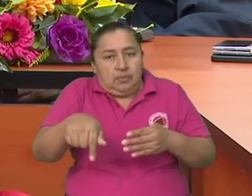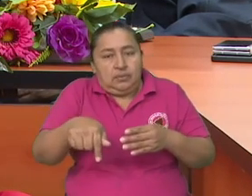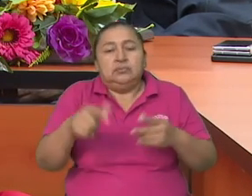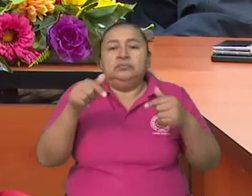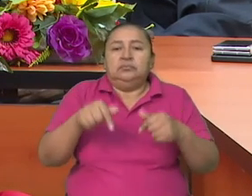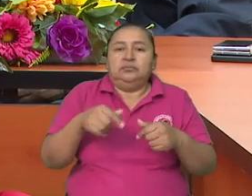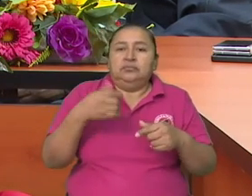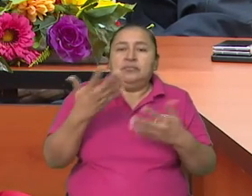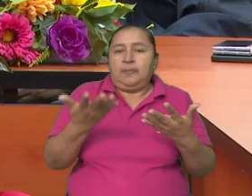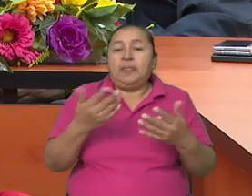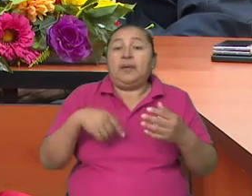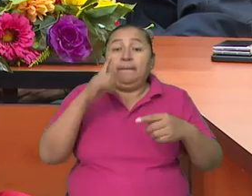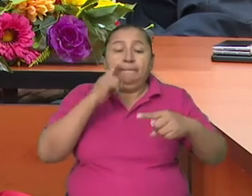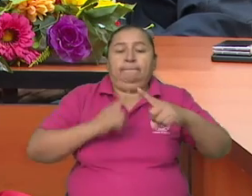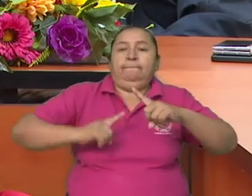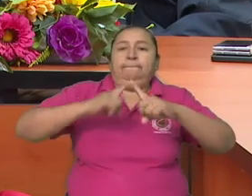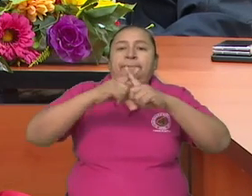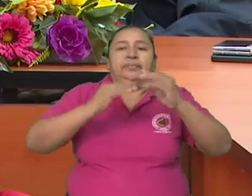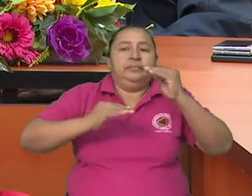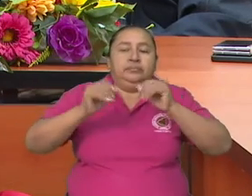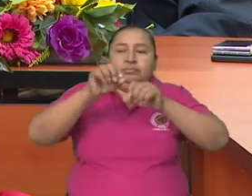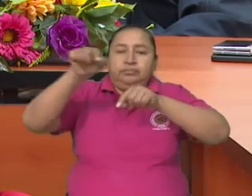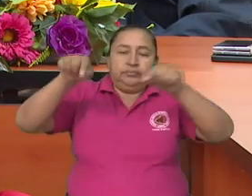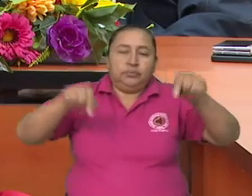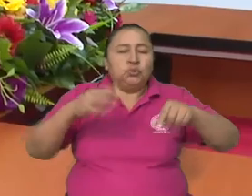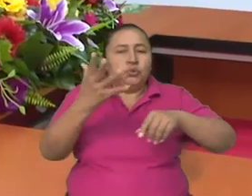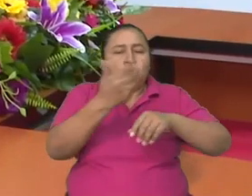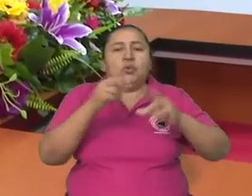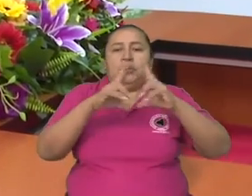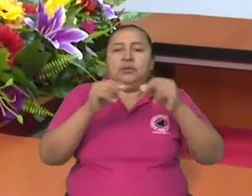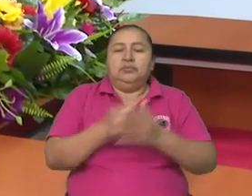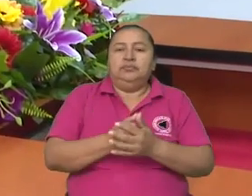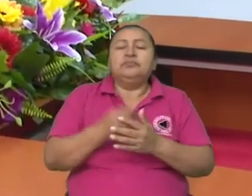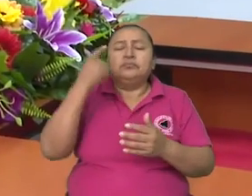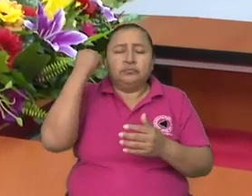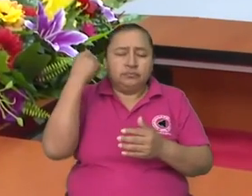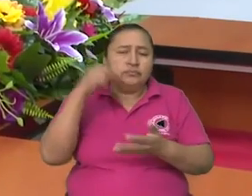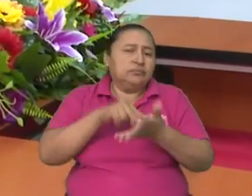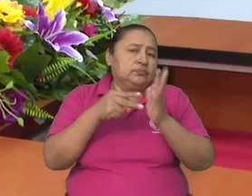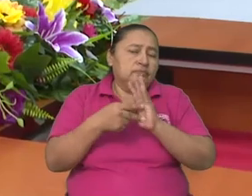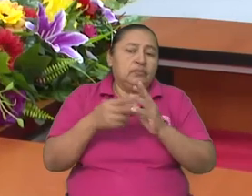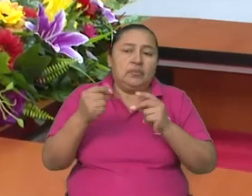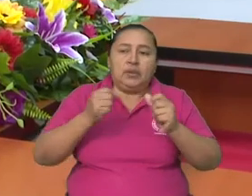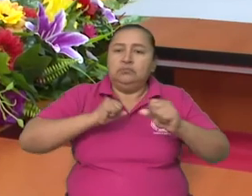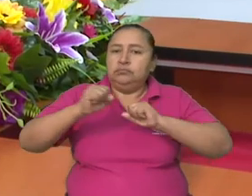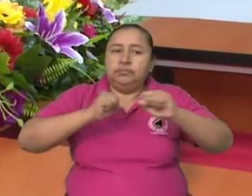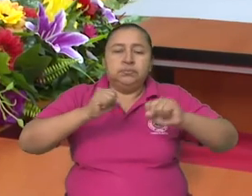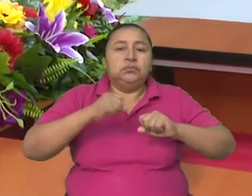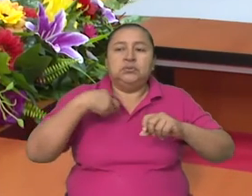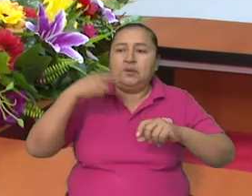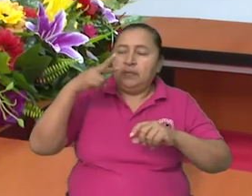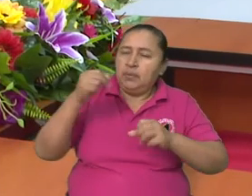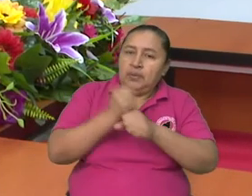además se multiplica en todo el territorio nacional. Compañero Vigilio, entender lo que implica en torno a la agilidad que se garantiza cuando ya vemos